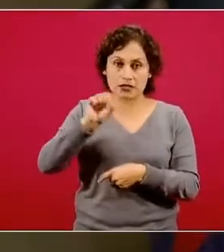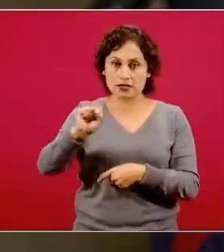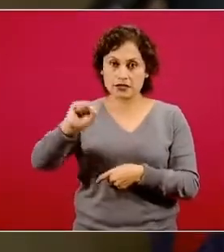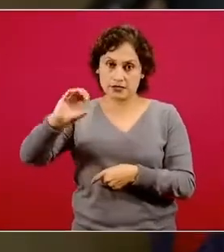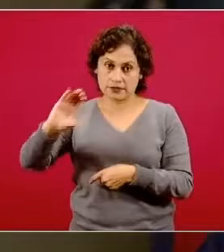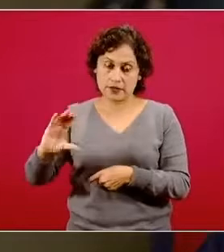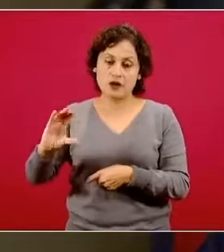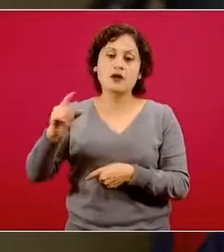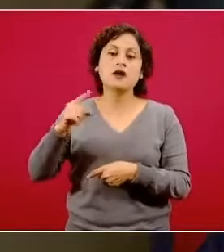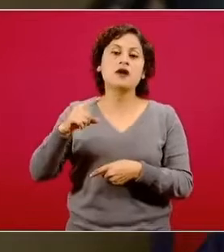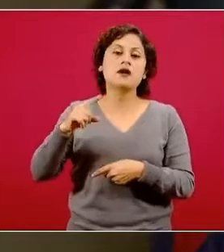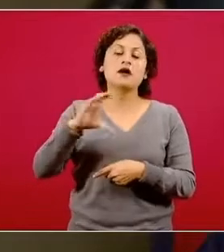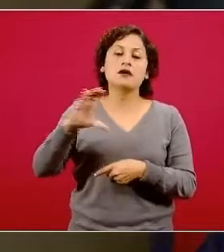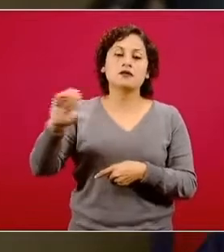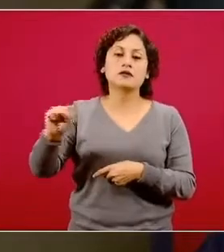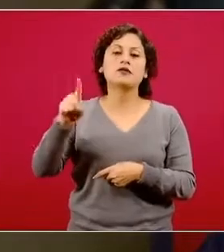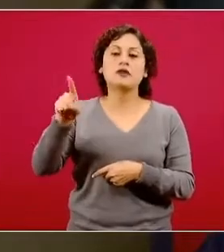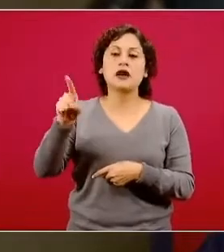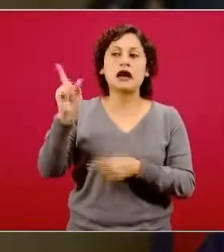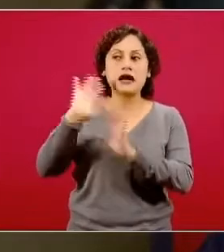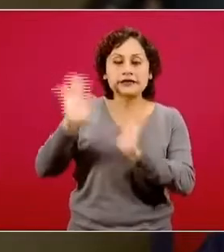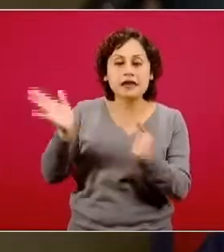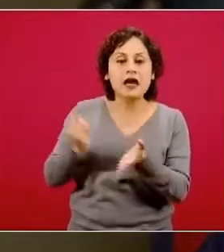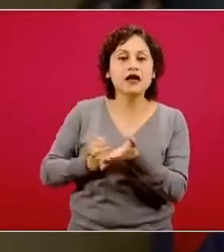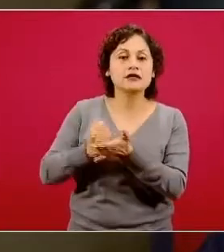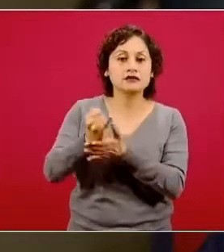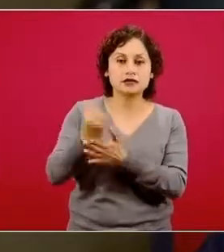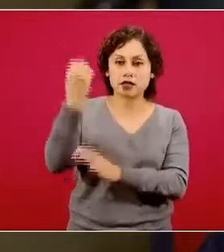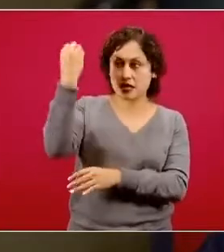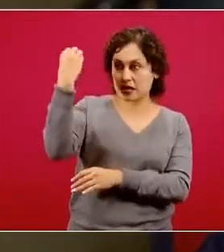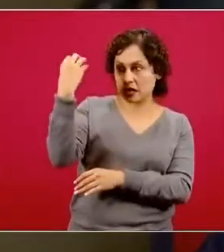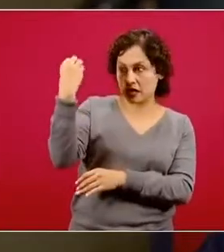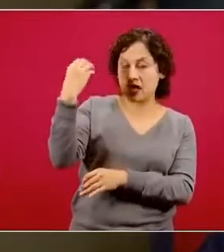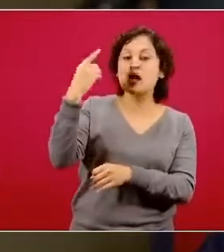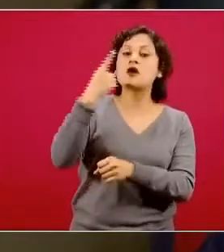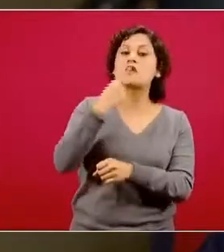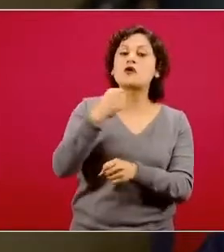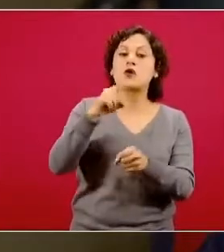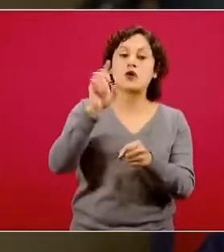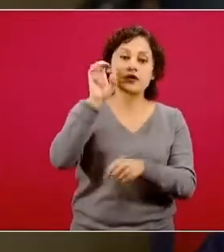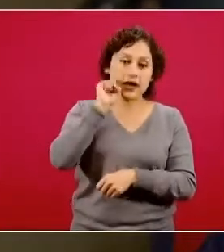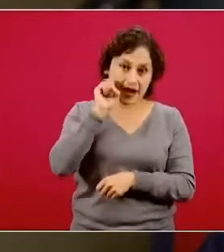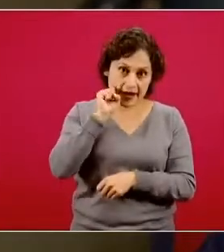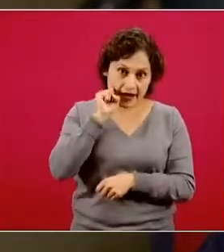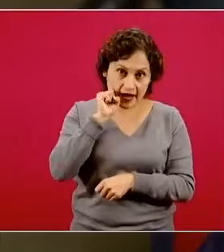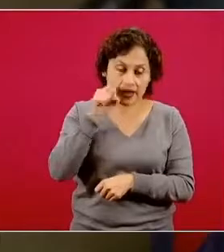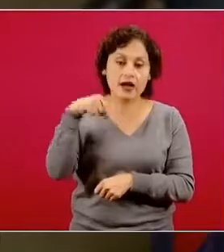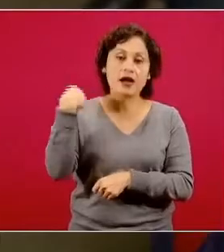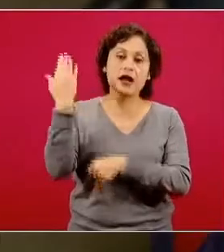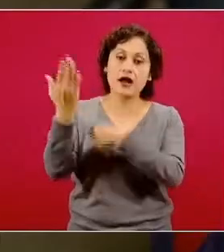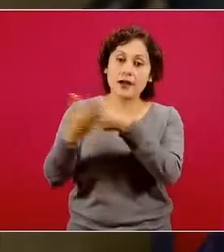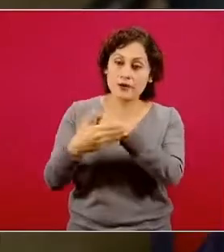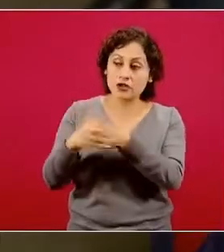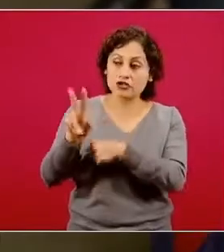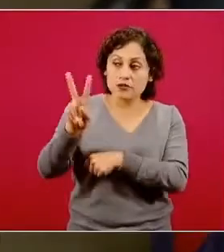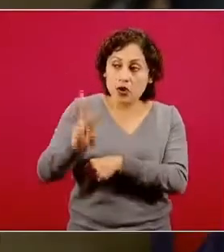semáforo naranja, al menos esta semana. Sé que el semáforo viene hasta el día viernes. Sin embargo, toda la expectativa indica que va por